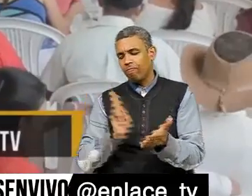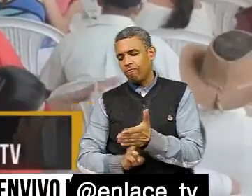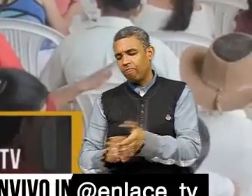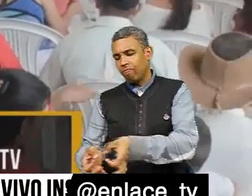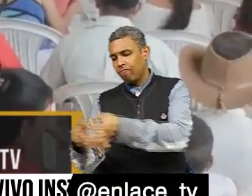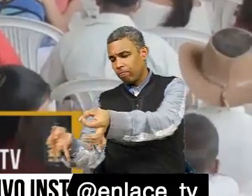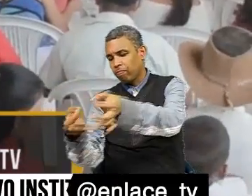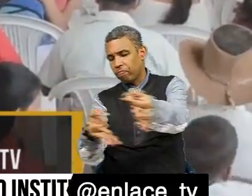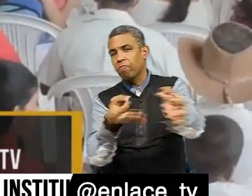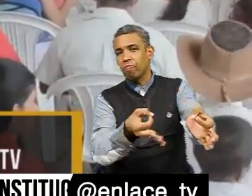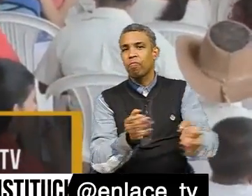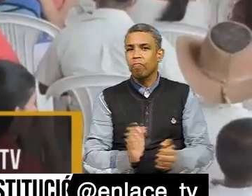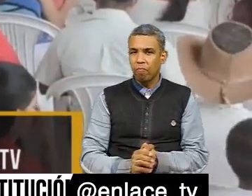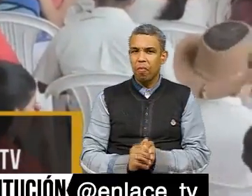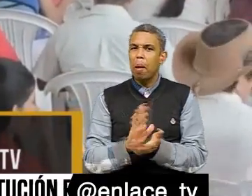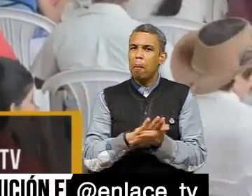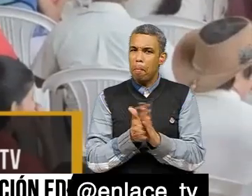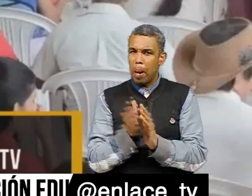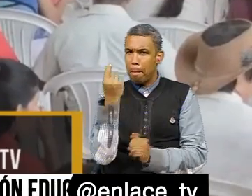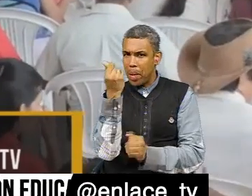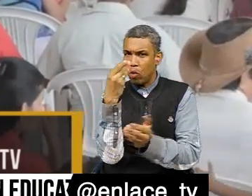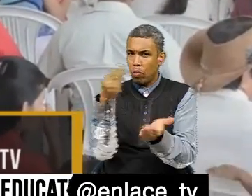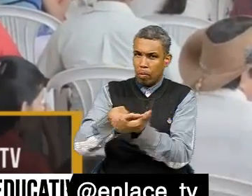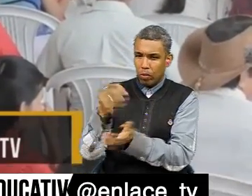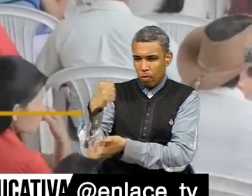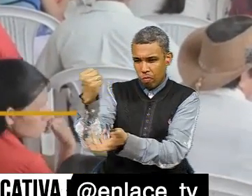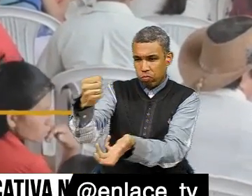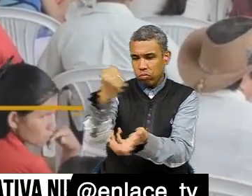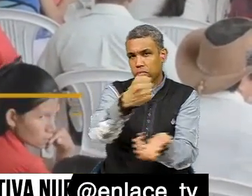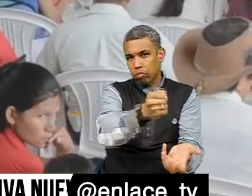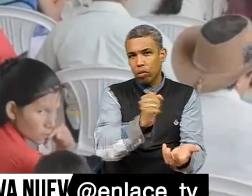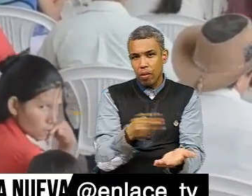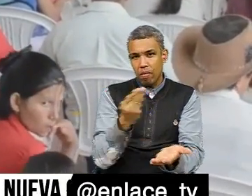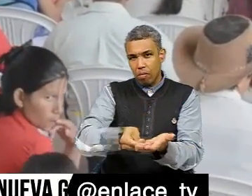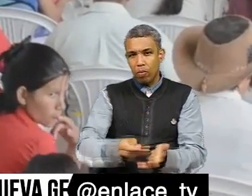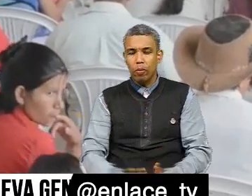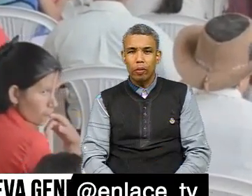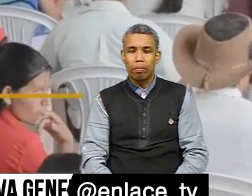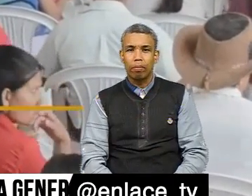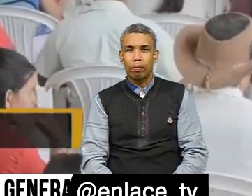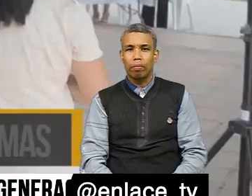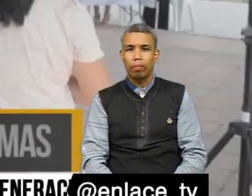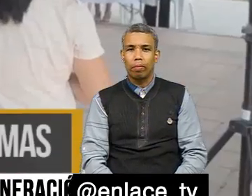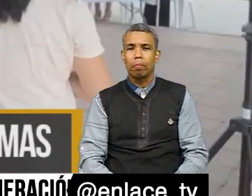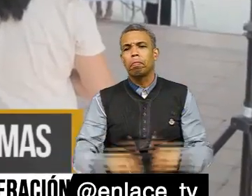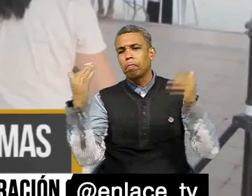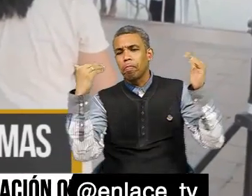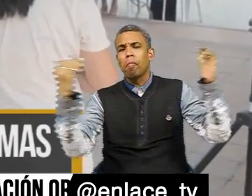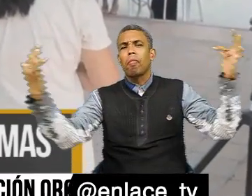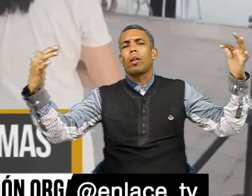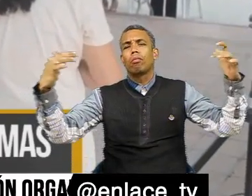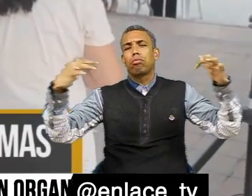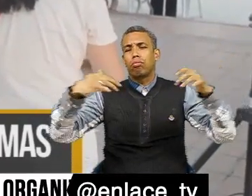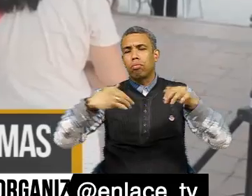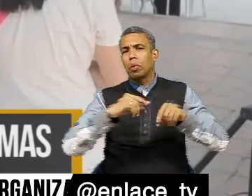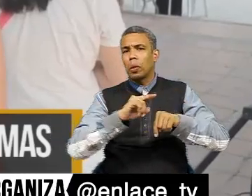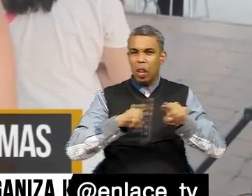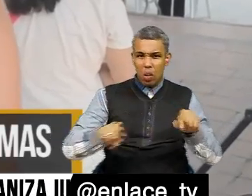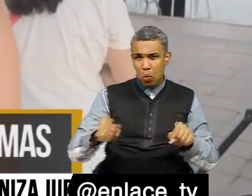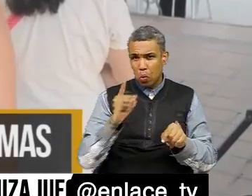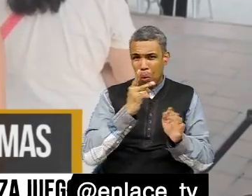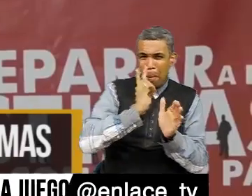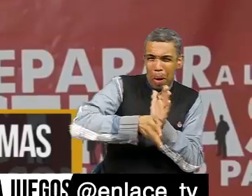Desde este miércoles 13 de julio empezó la jornada masiva dirigida a víctimas que han sufrido el clamor de la guerra, teniendo que vivir desplazamientos forzados y